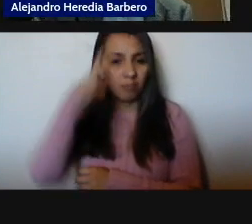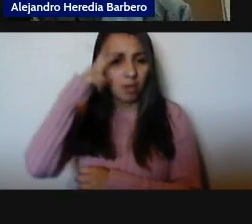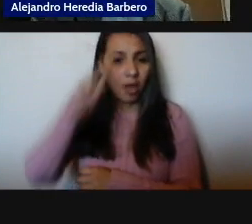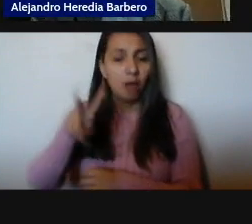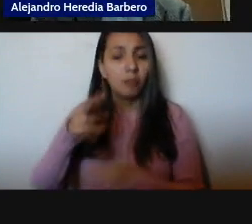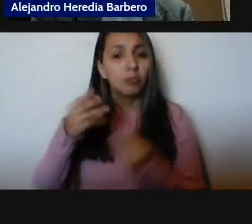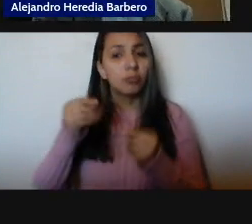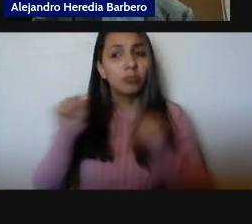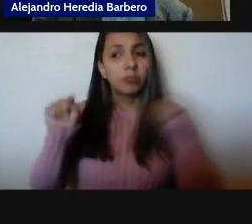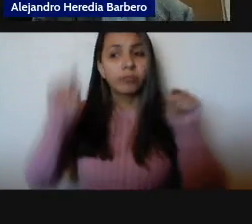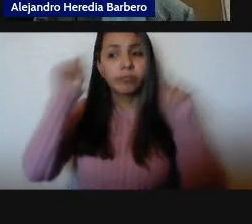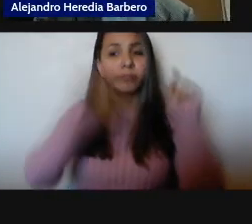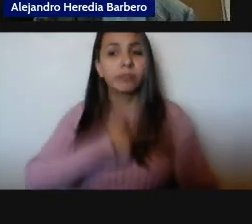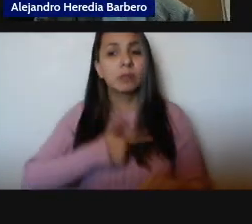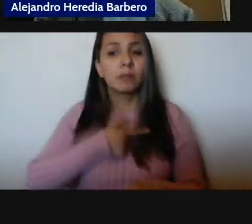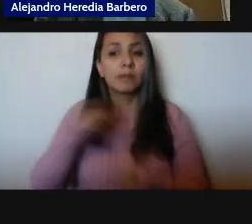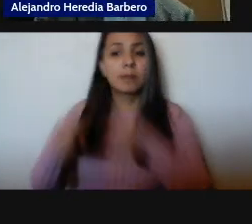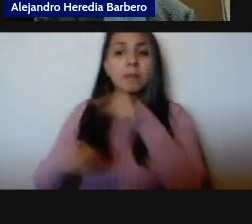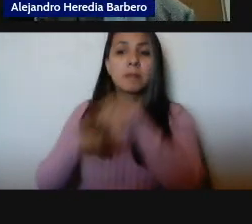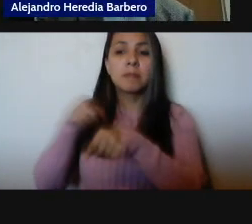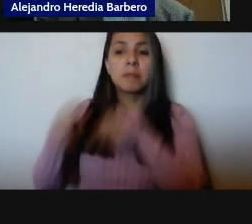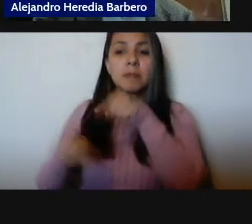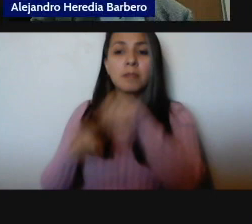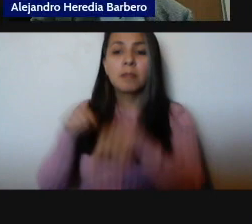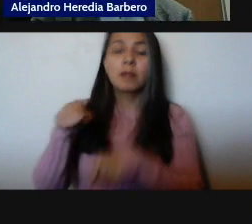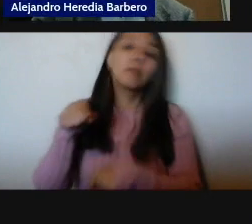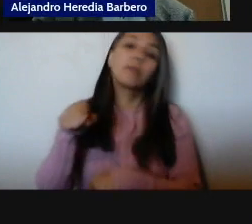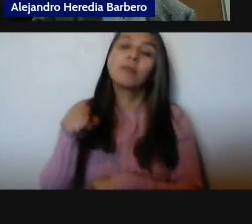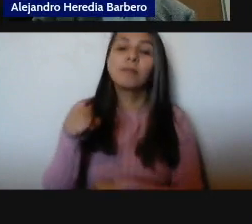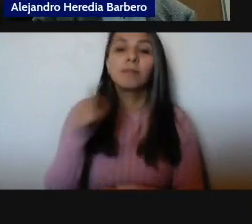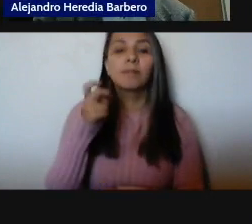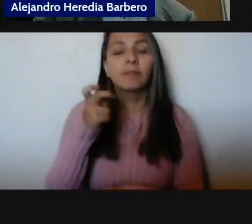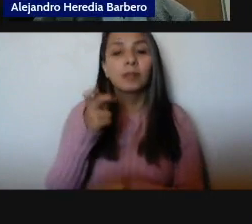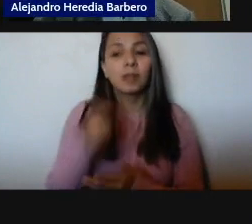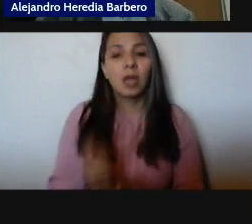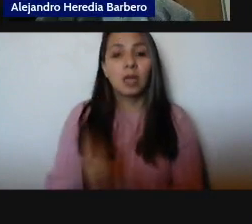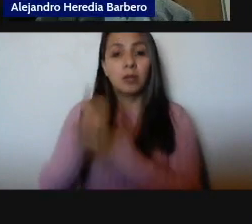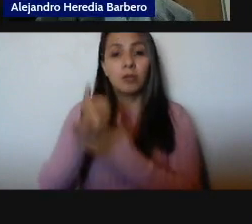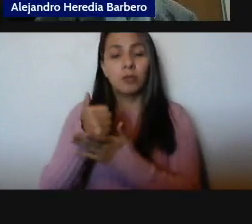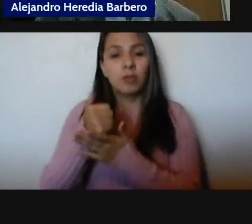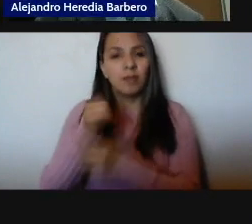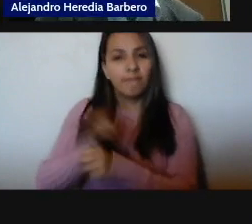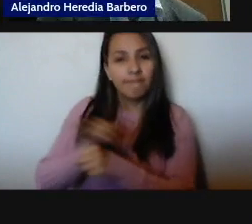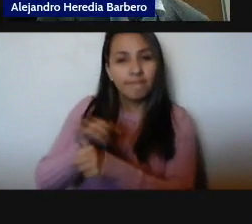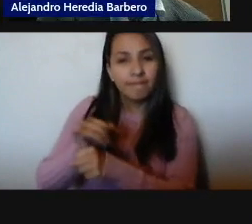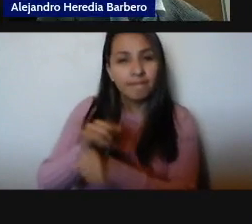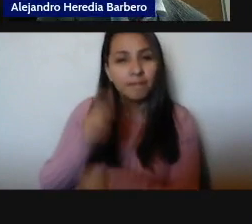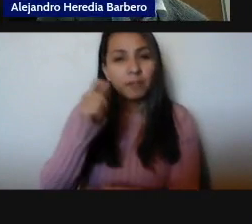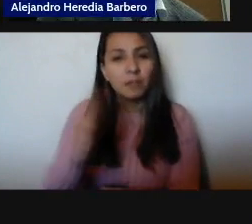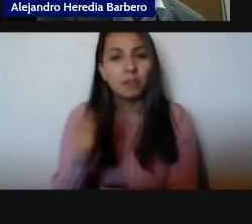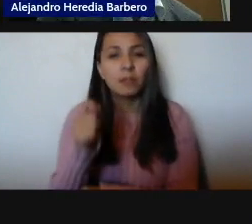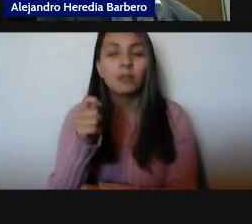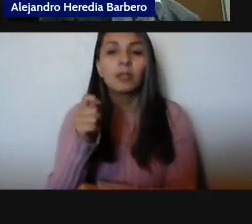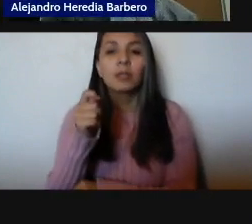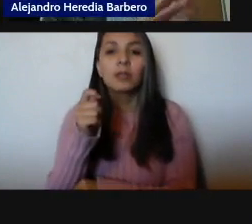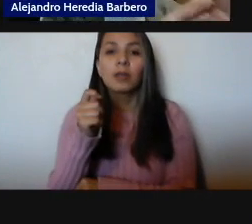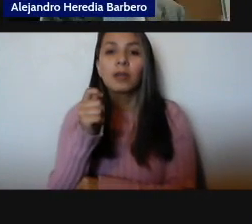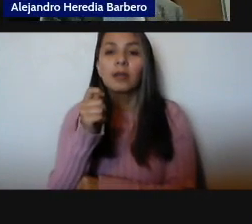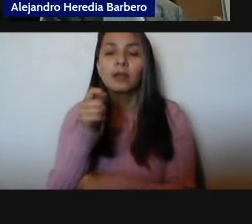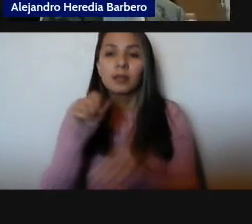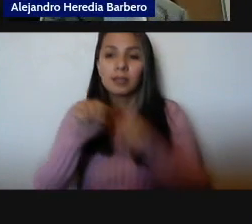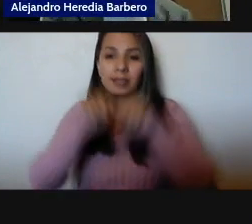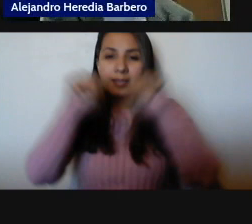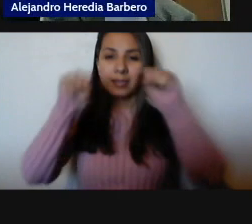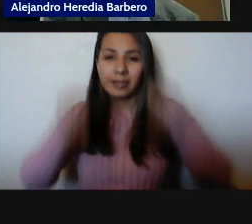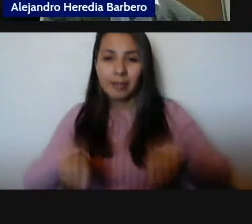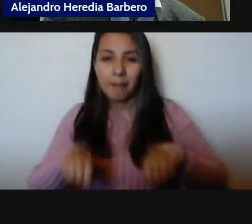Herrera, científico mexicano, pues es un referente en este tipo de estudios de la síntesis de sistemas complejos a